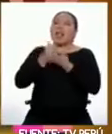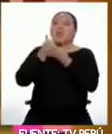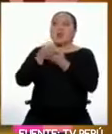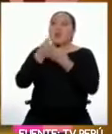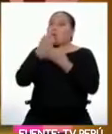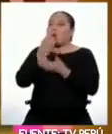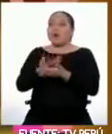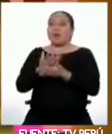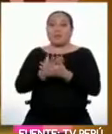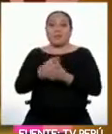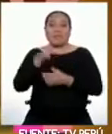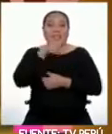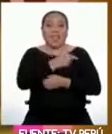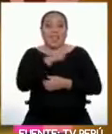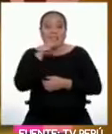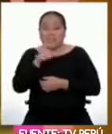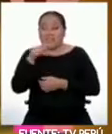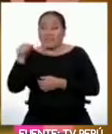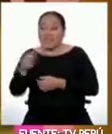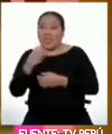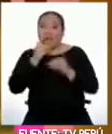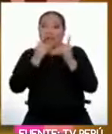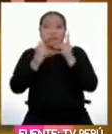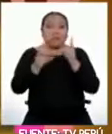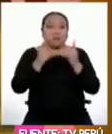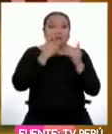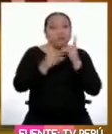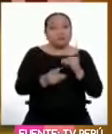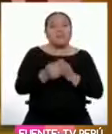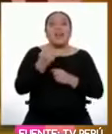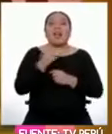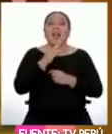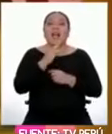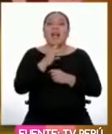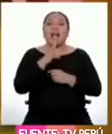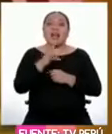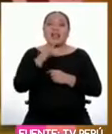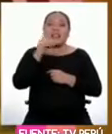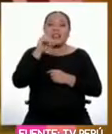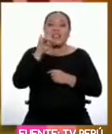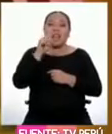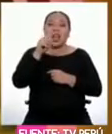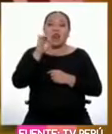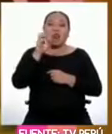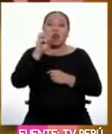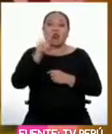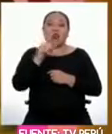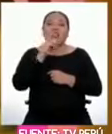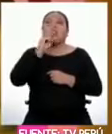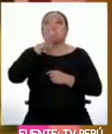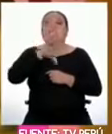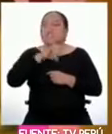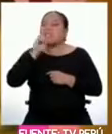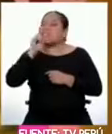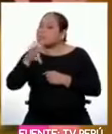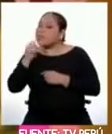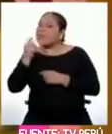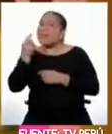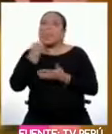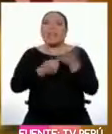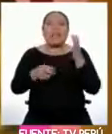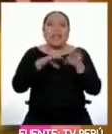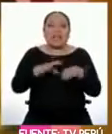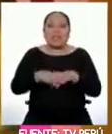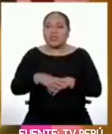Estos textos, dichos por cada personaje, son los diálogos. Con ellos revelamos al público sus acciones e